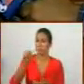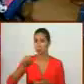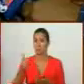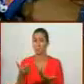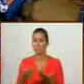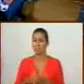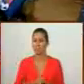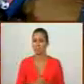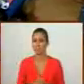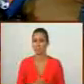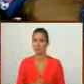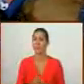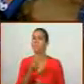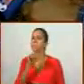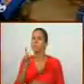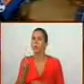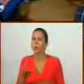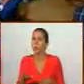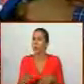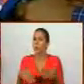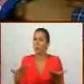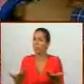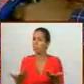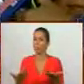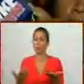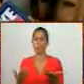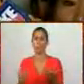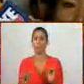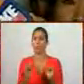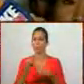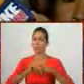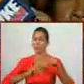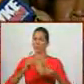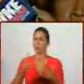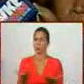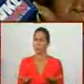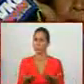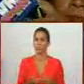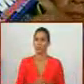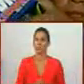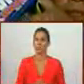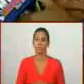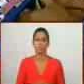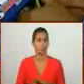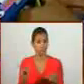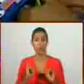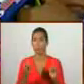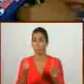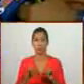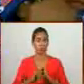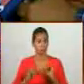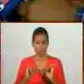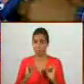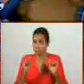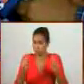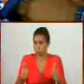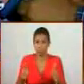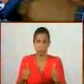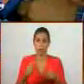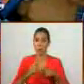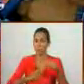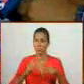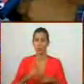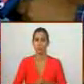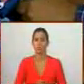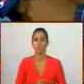lugar. Vicepresidente, ¿a partir de cuándo, en qué tiempo comenzará todo este proceso? No, el proceso está en marcha. Como te digo, ya